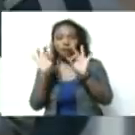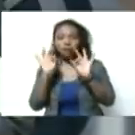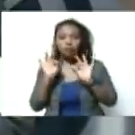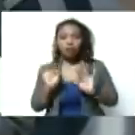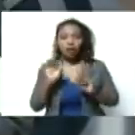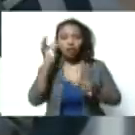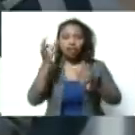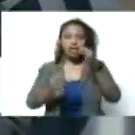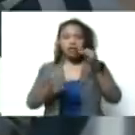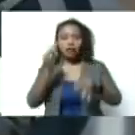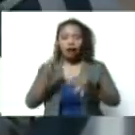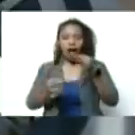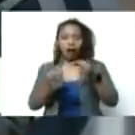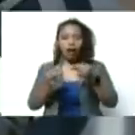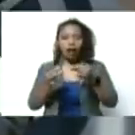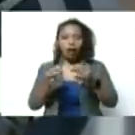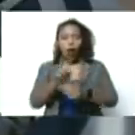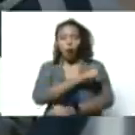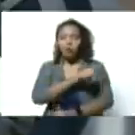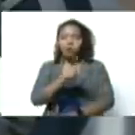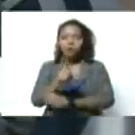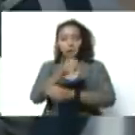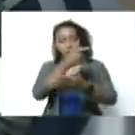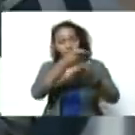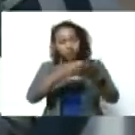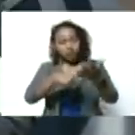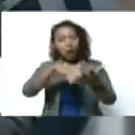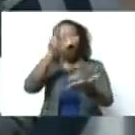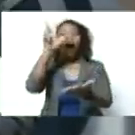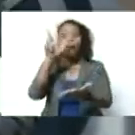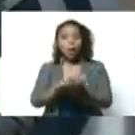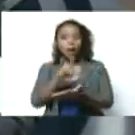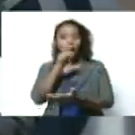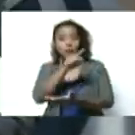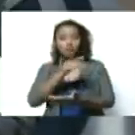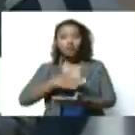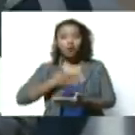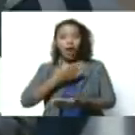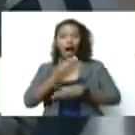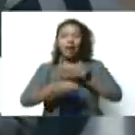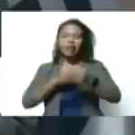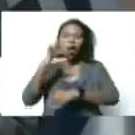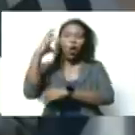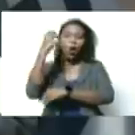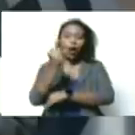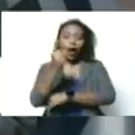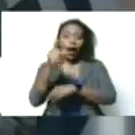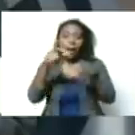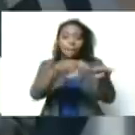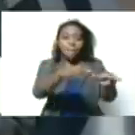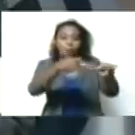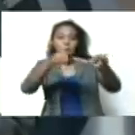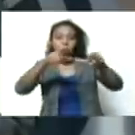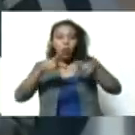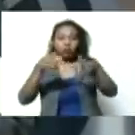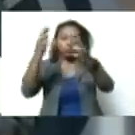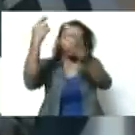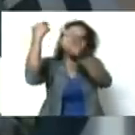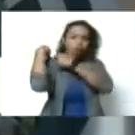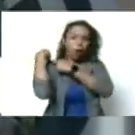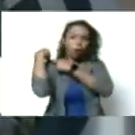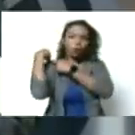fiscales provisorios que cumplieran los requisitos podrían aspirar a lograr la titularidad del cargo que